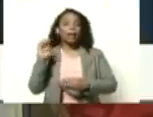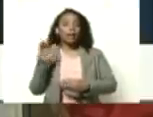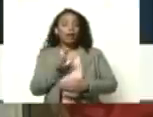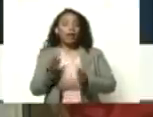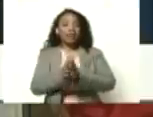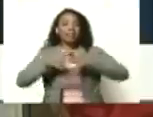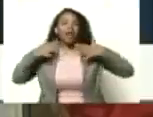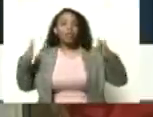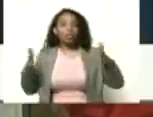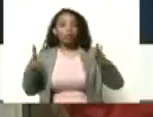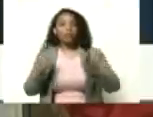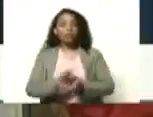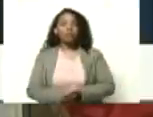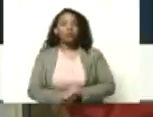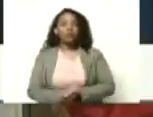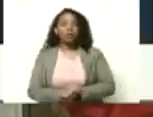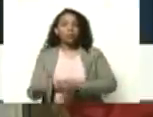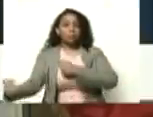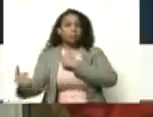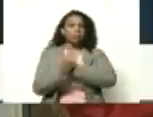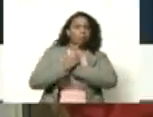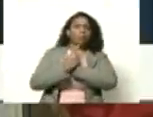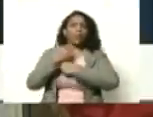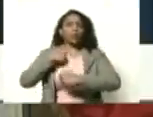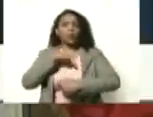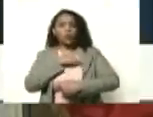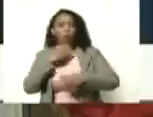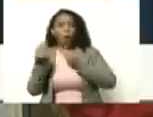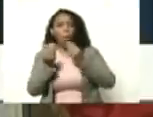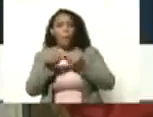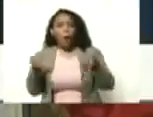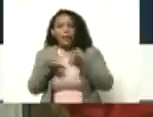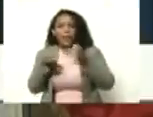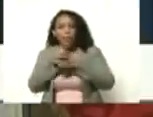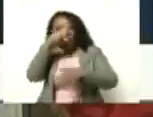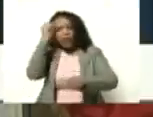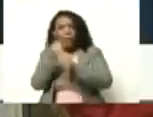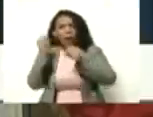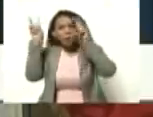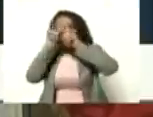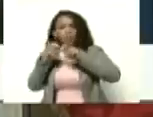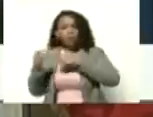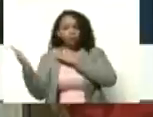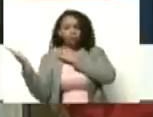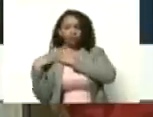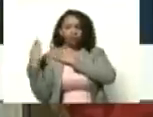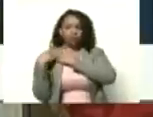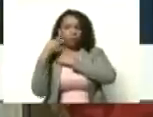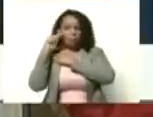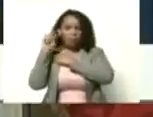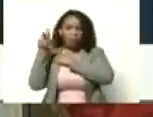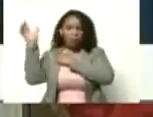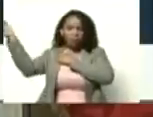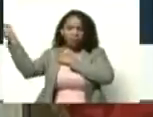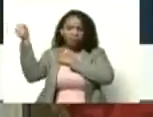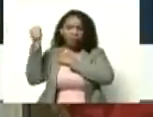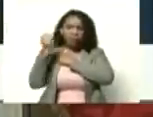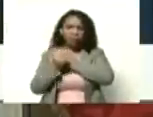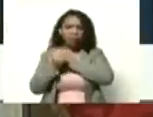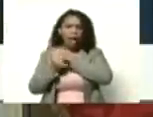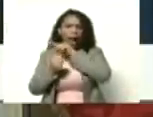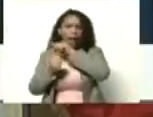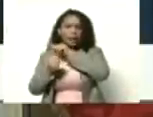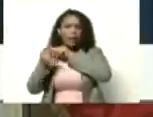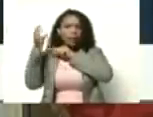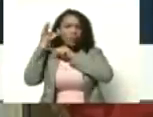nos obligó como parte de la investigación cuando nos notifican los fiscales esto lo vamos a traernos a